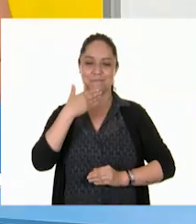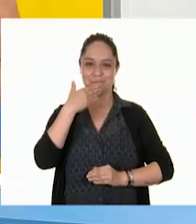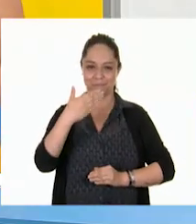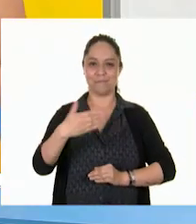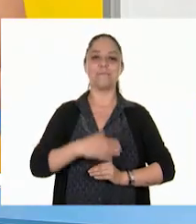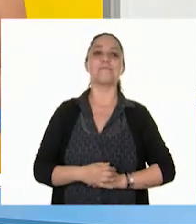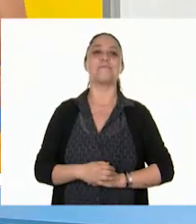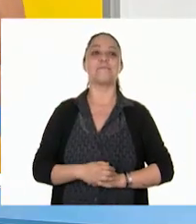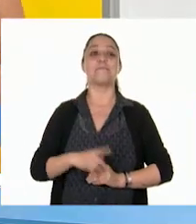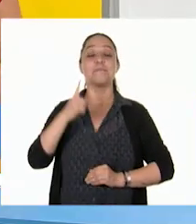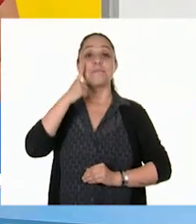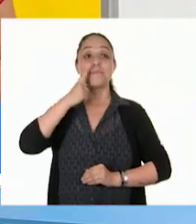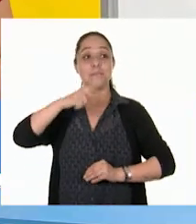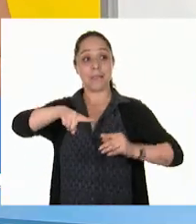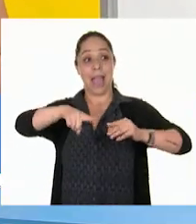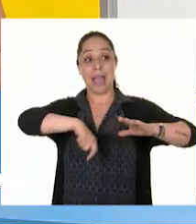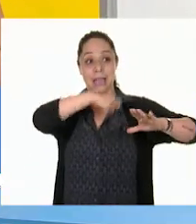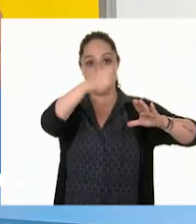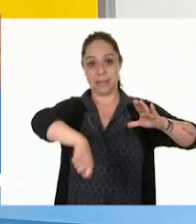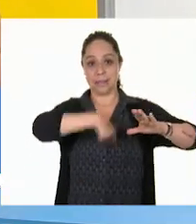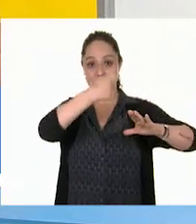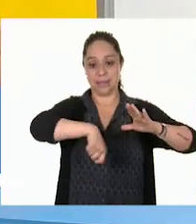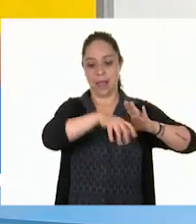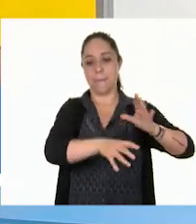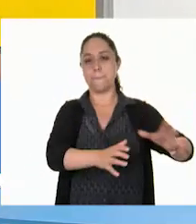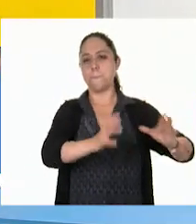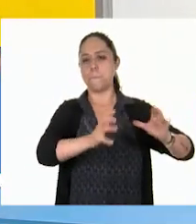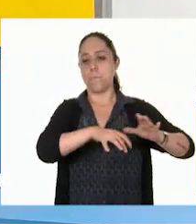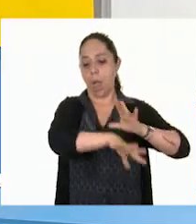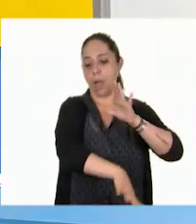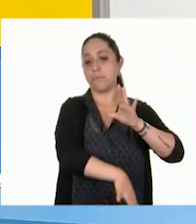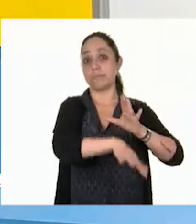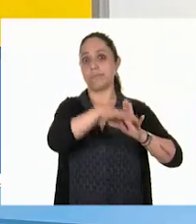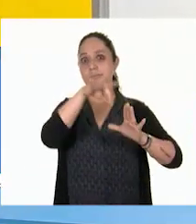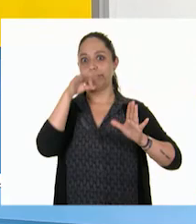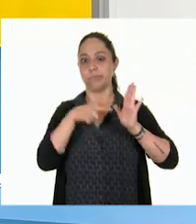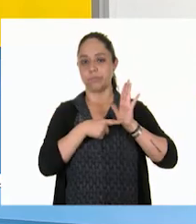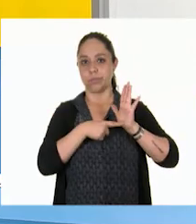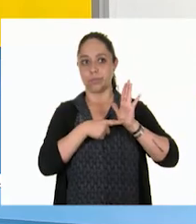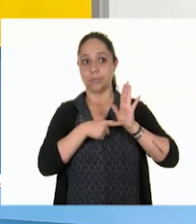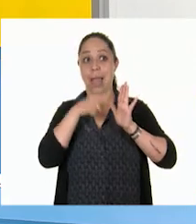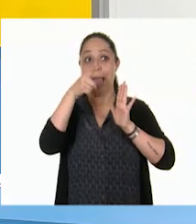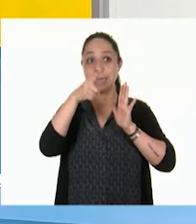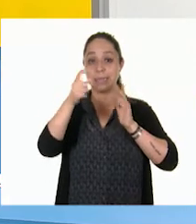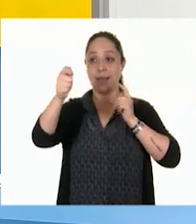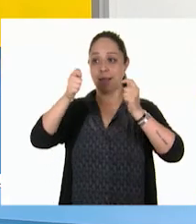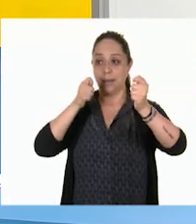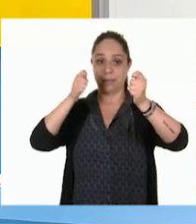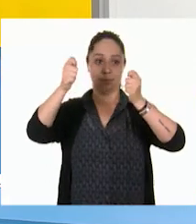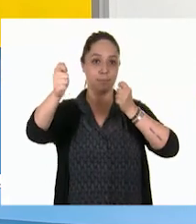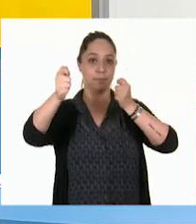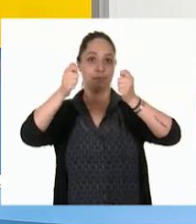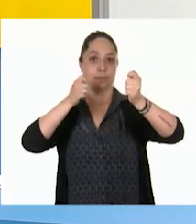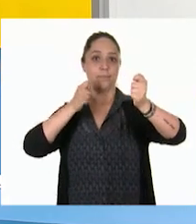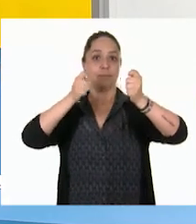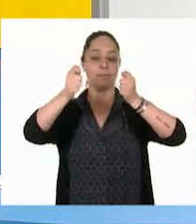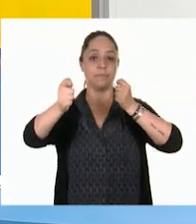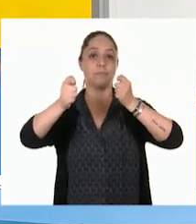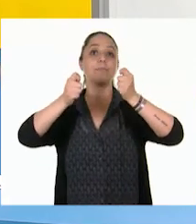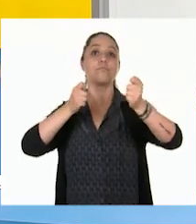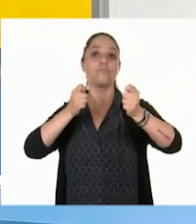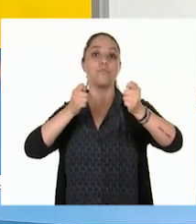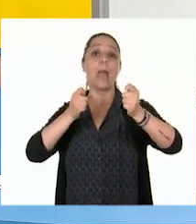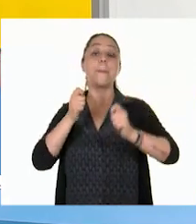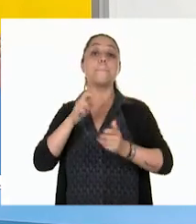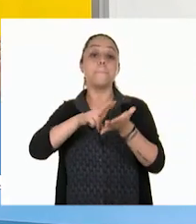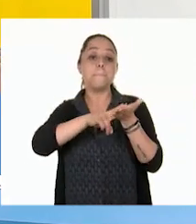la siguiente tómbola iré sacando algunas situaciones y con este semáforo señalaremos con